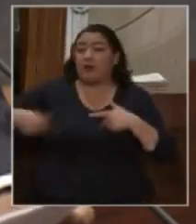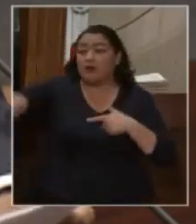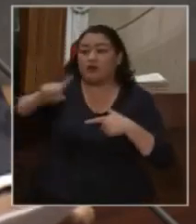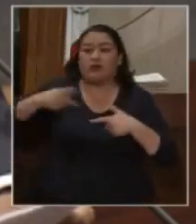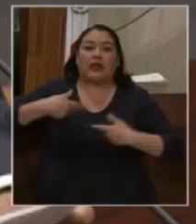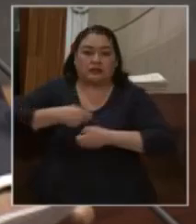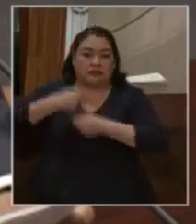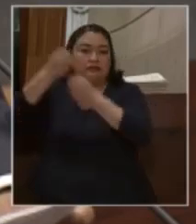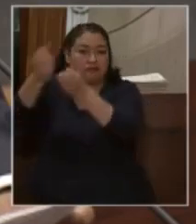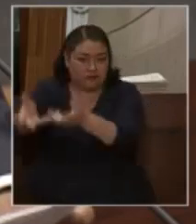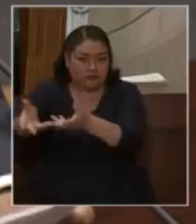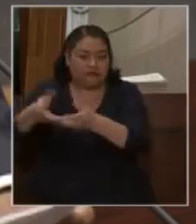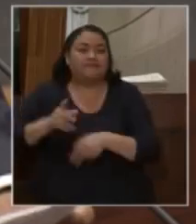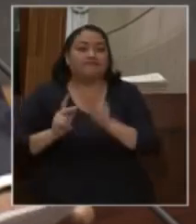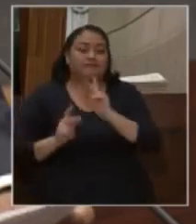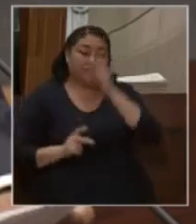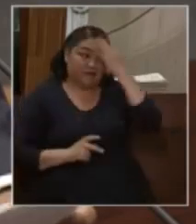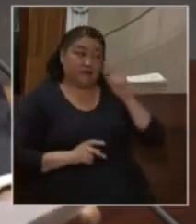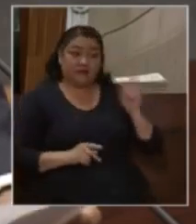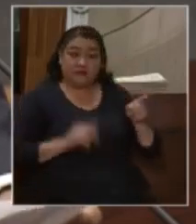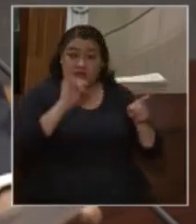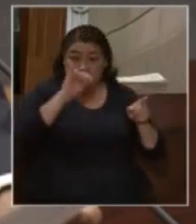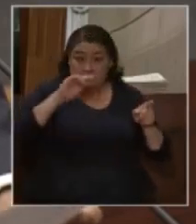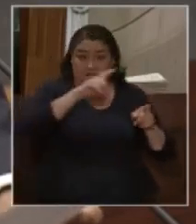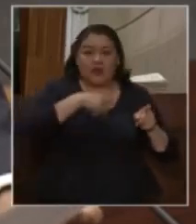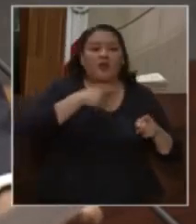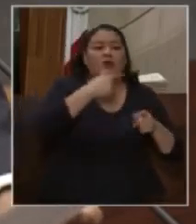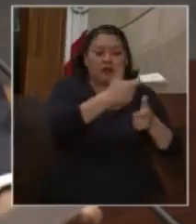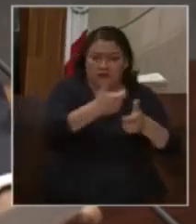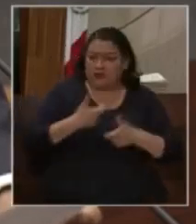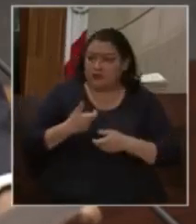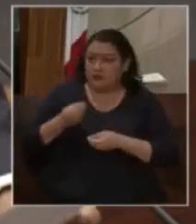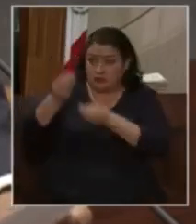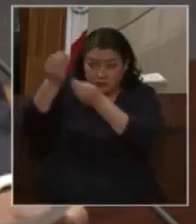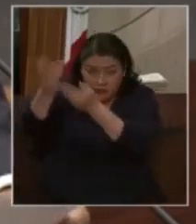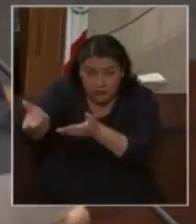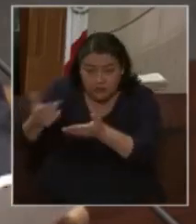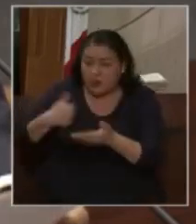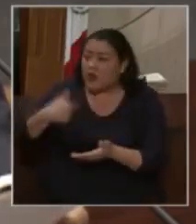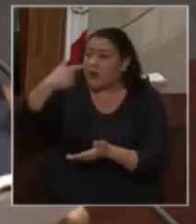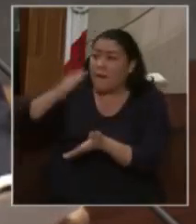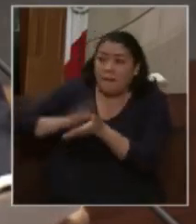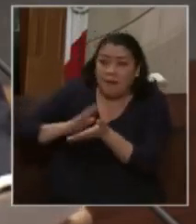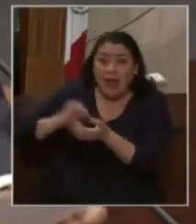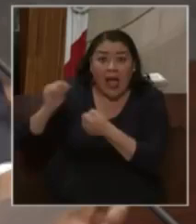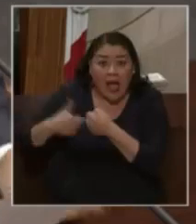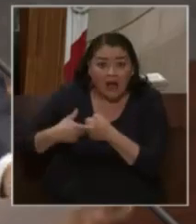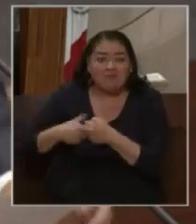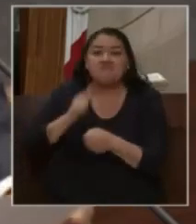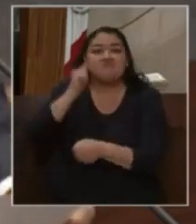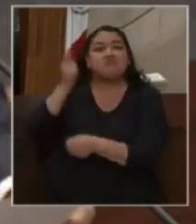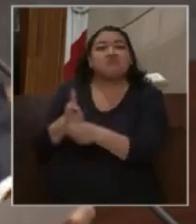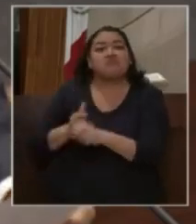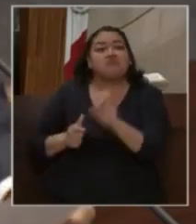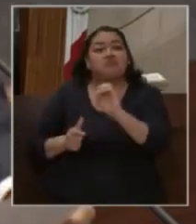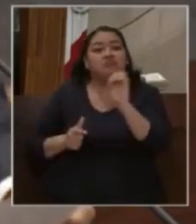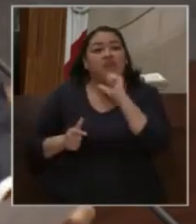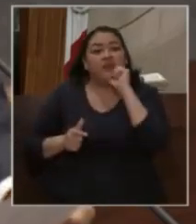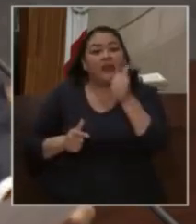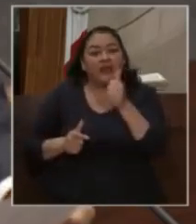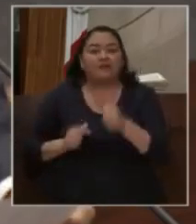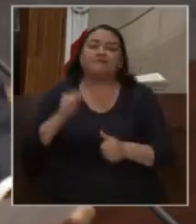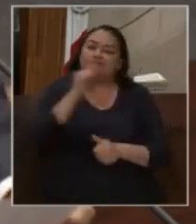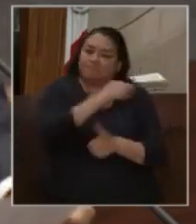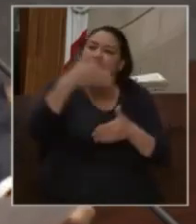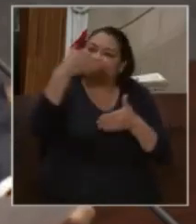la resolución, la propia autoridad no acreditó el uso de recursos públicos. En este orden de ideas, la autoridad responsable debió realizar